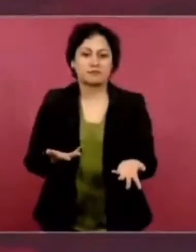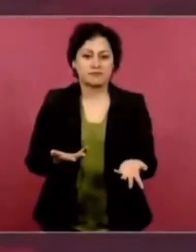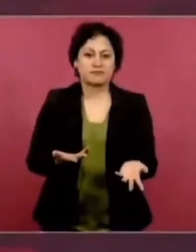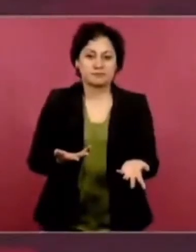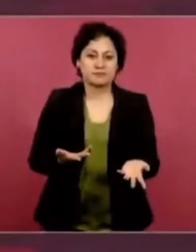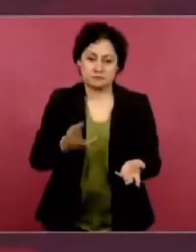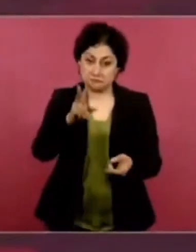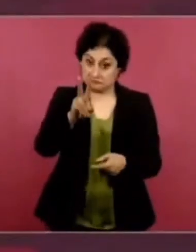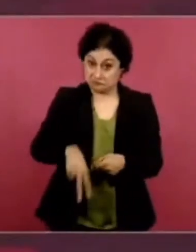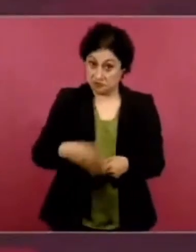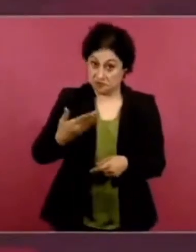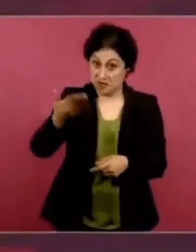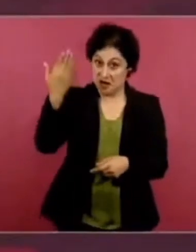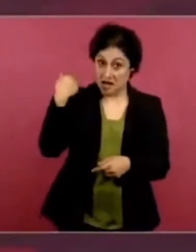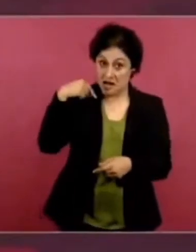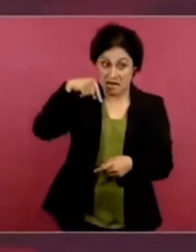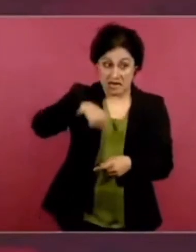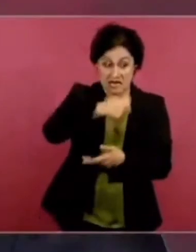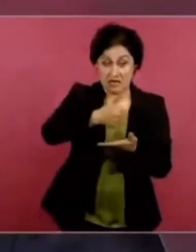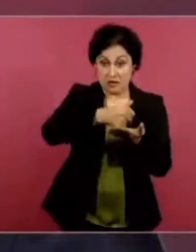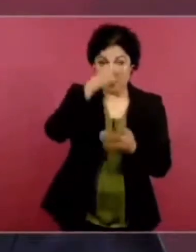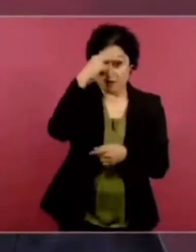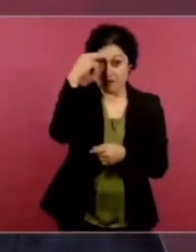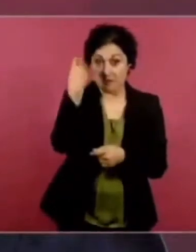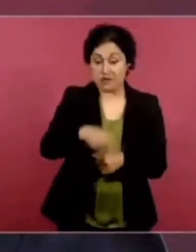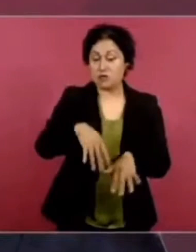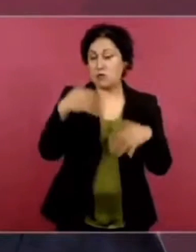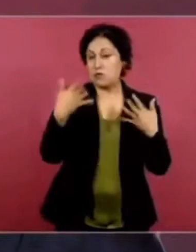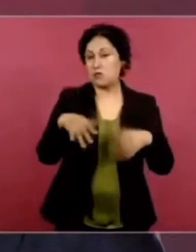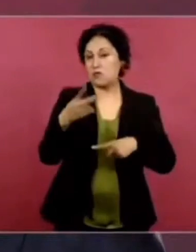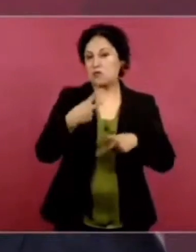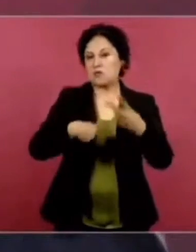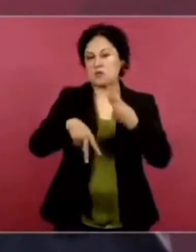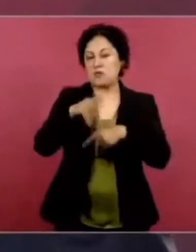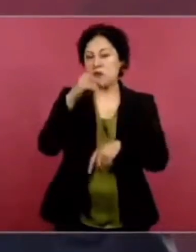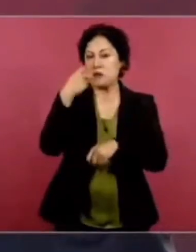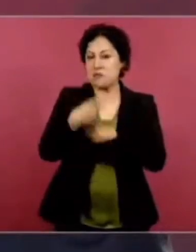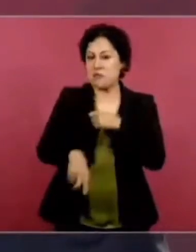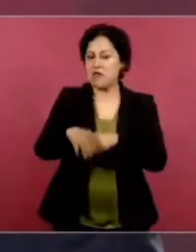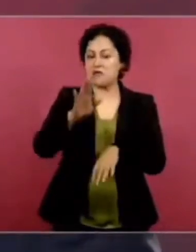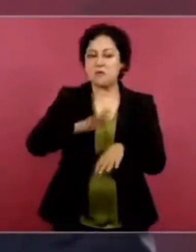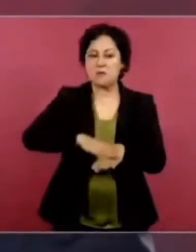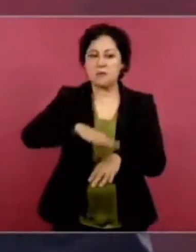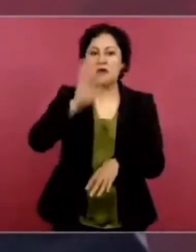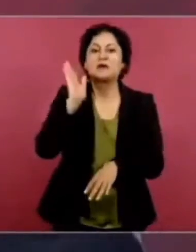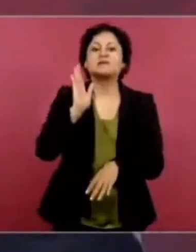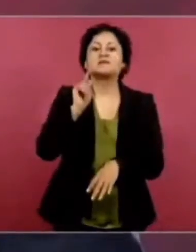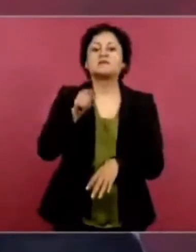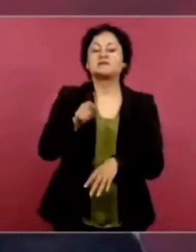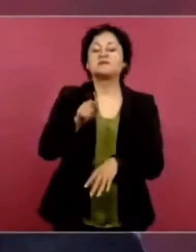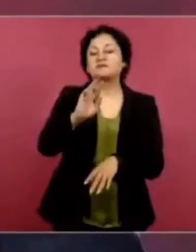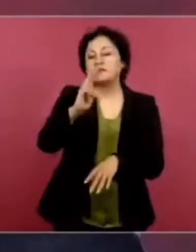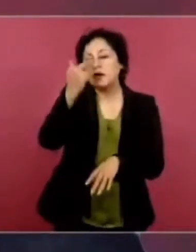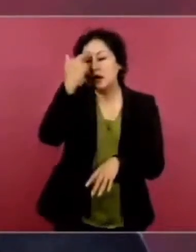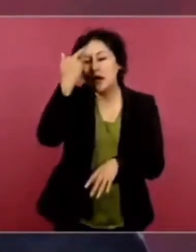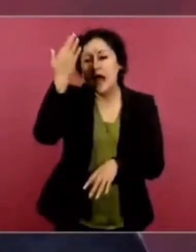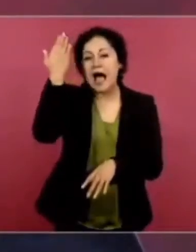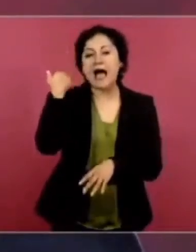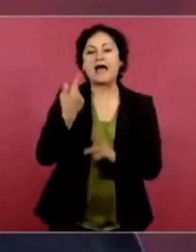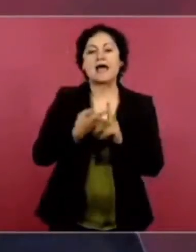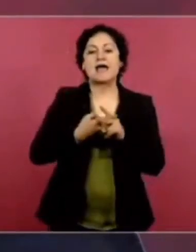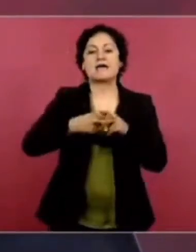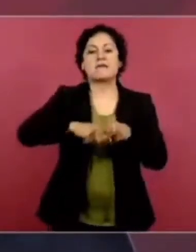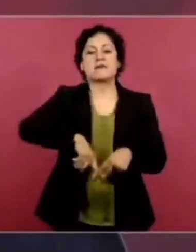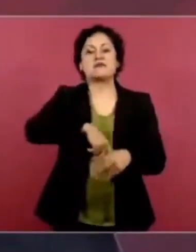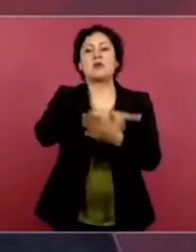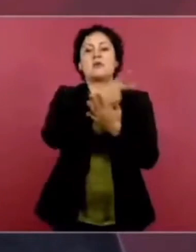dañina. En ese tiempo fue que se crearon los programas de No Circula y demás, con